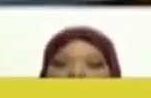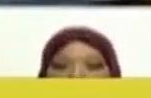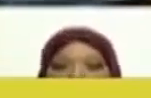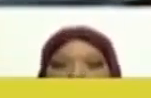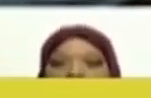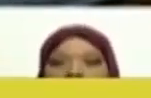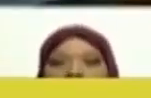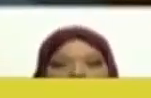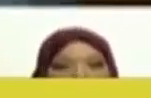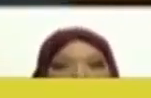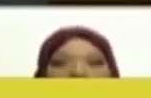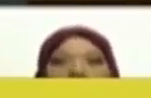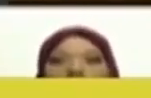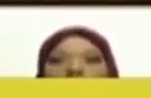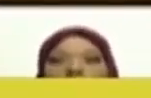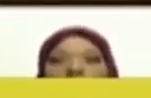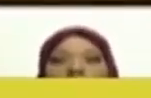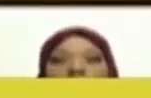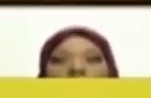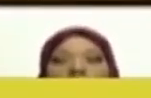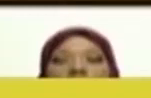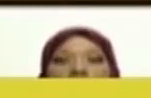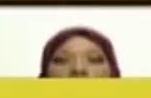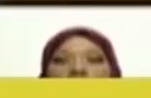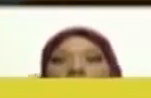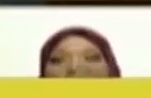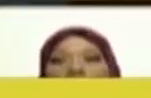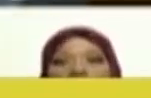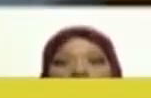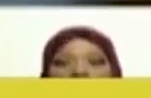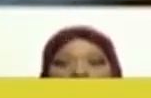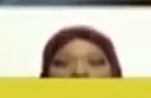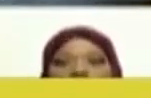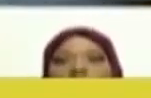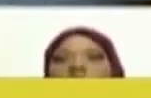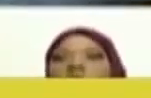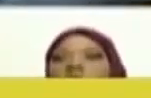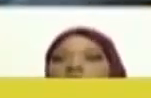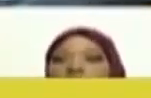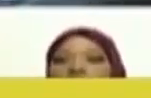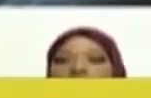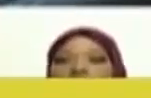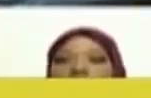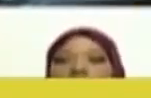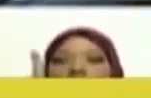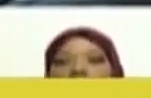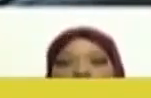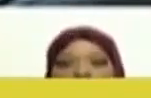sala, reposan las constituciones de Venezuela desde